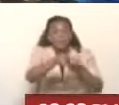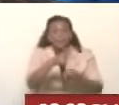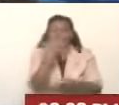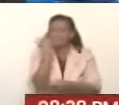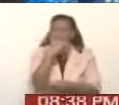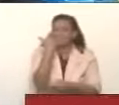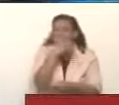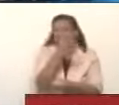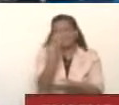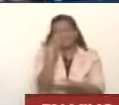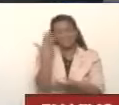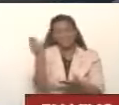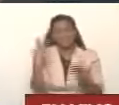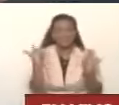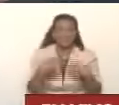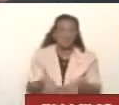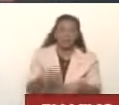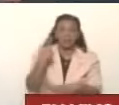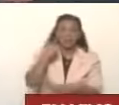porque